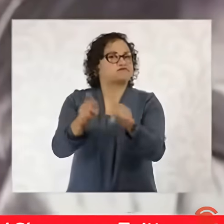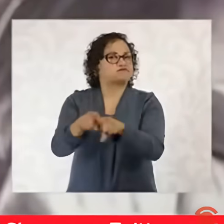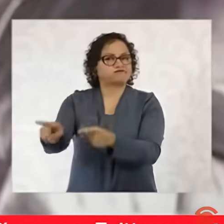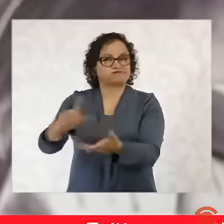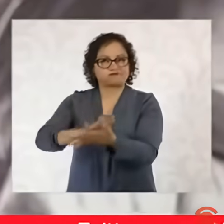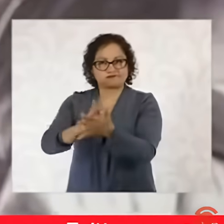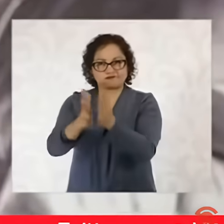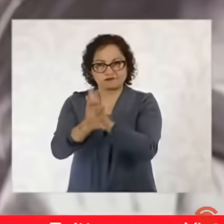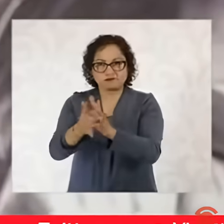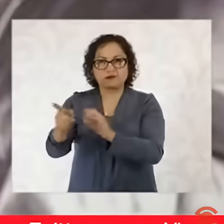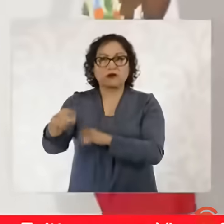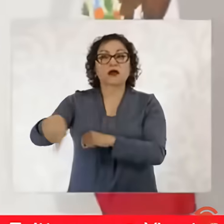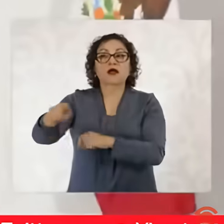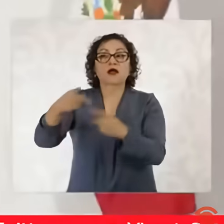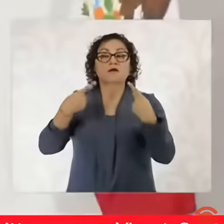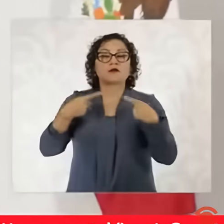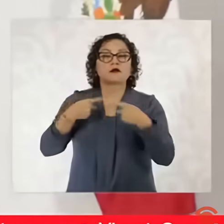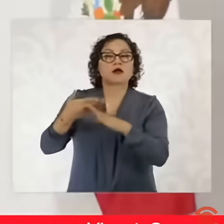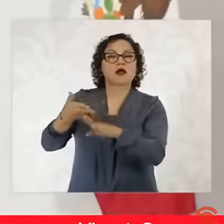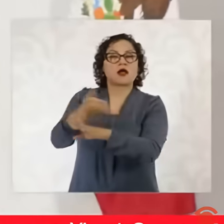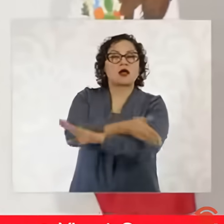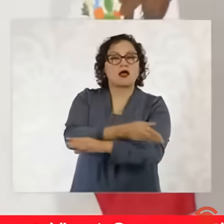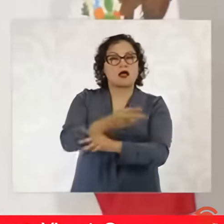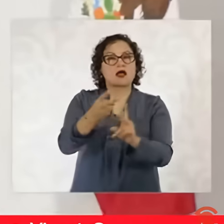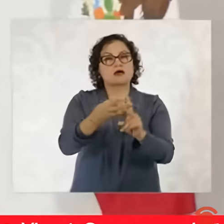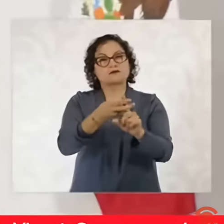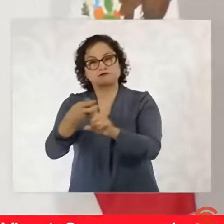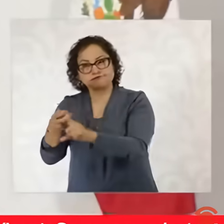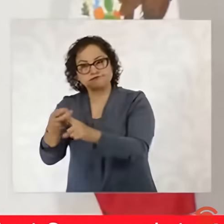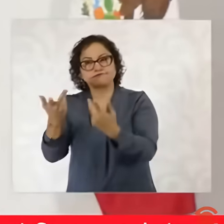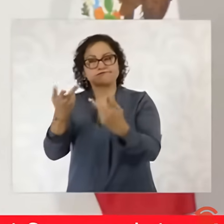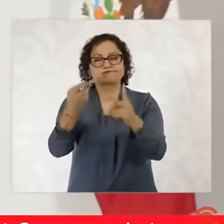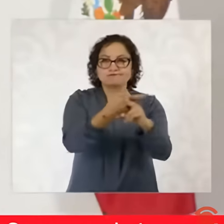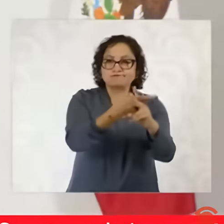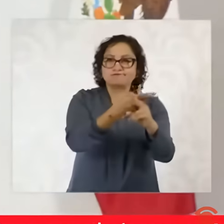con agresiones, homicidios y extorsión en la entidad.